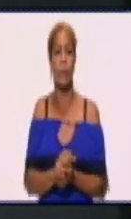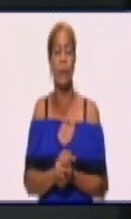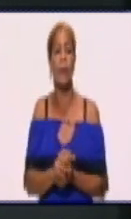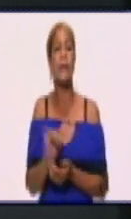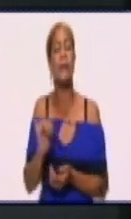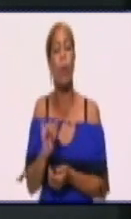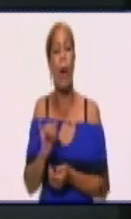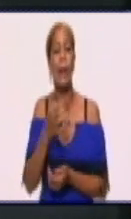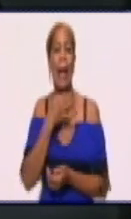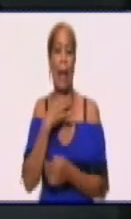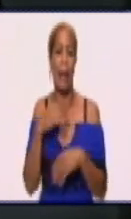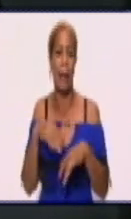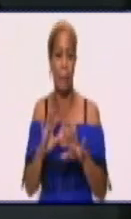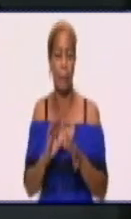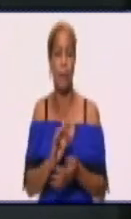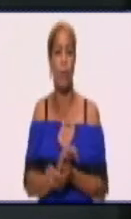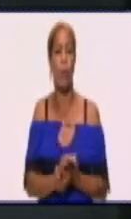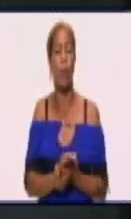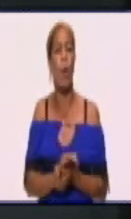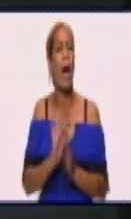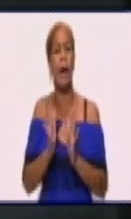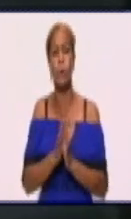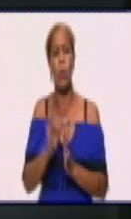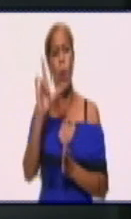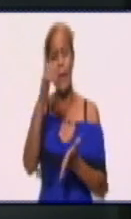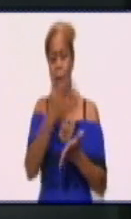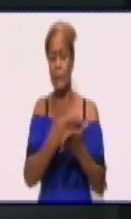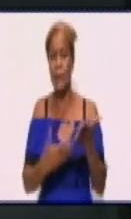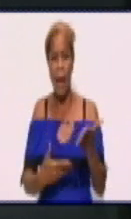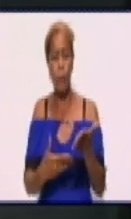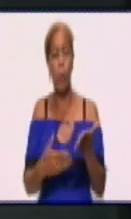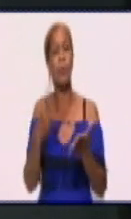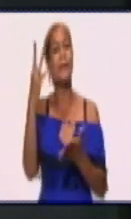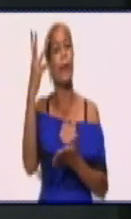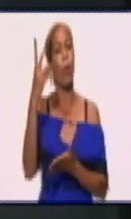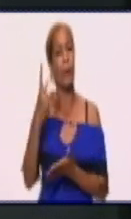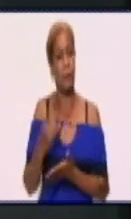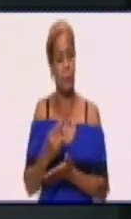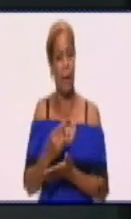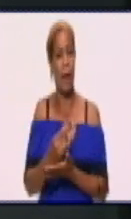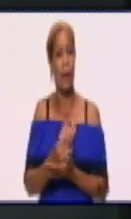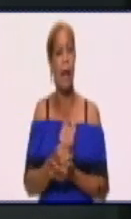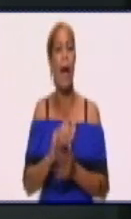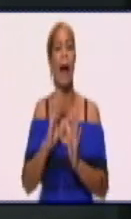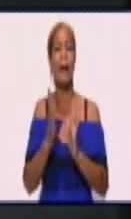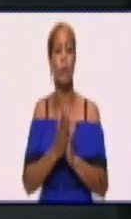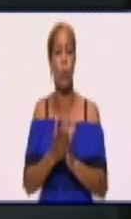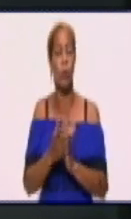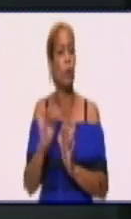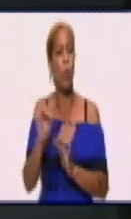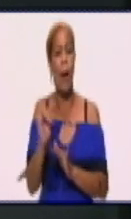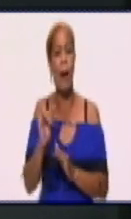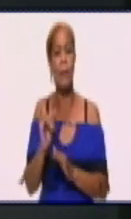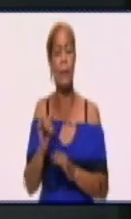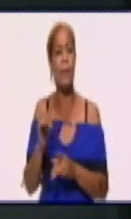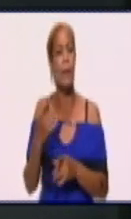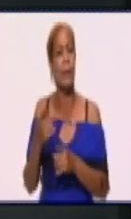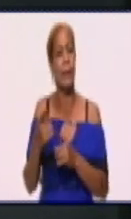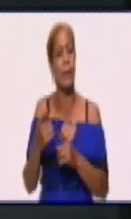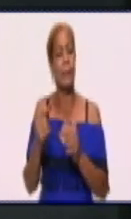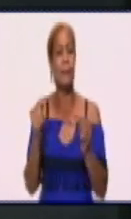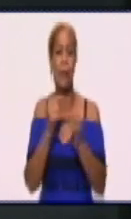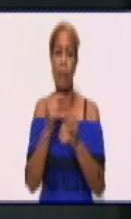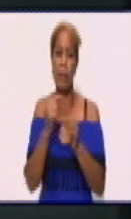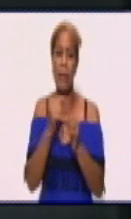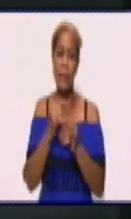a dejes un estado de cuenta desde la consulta de su disponibilidad de saldo como las operaciones de transferencia a depósito del